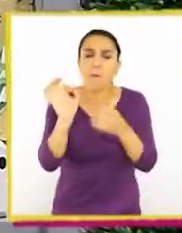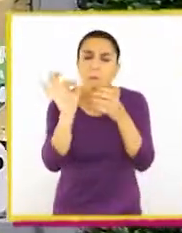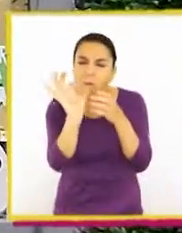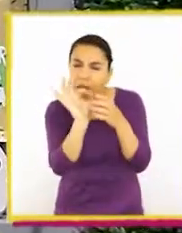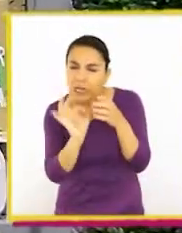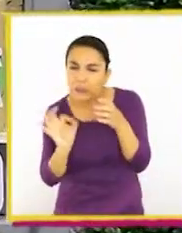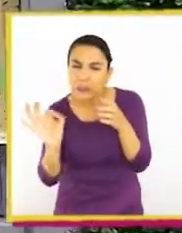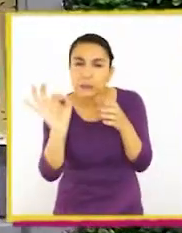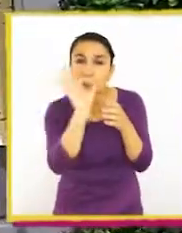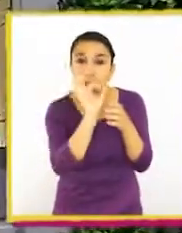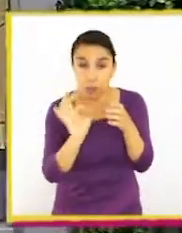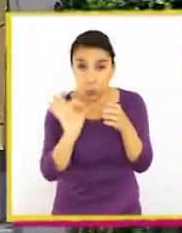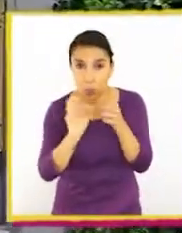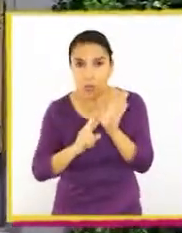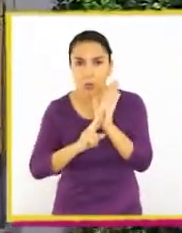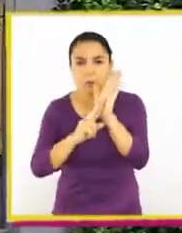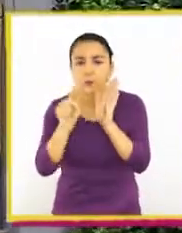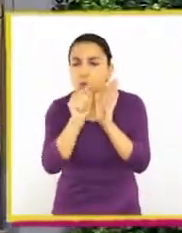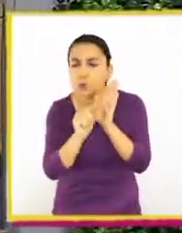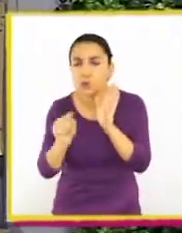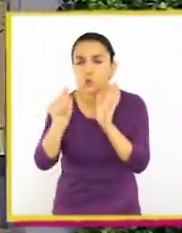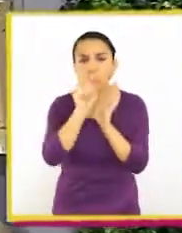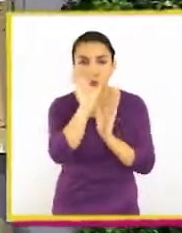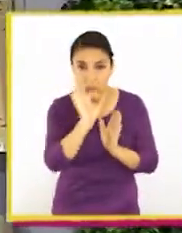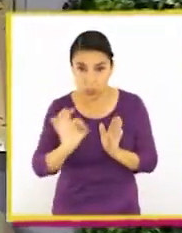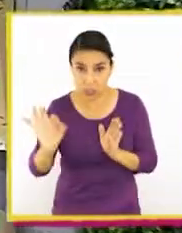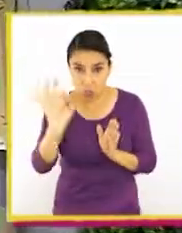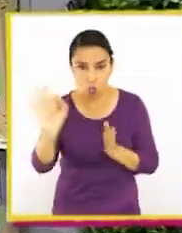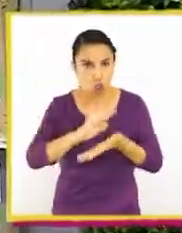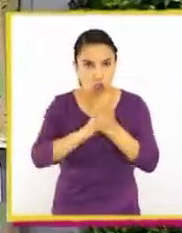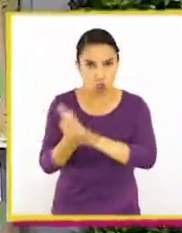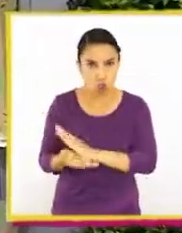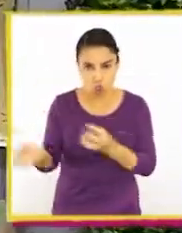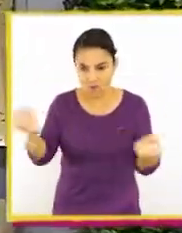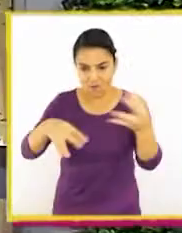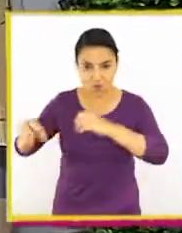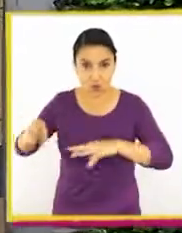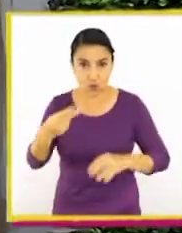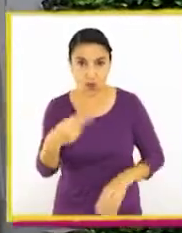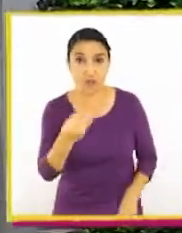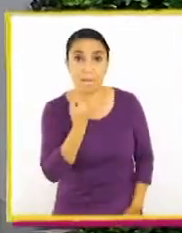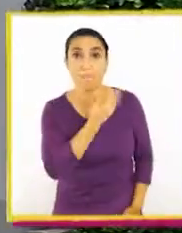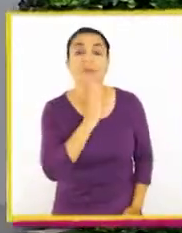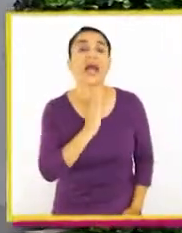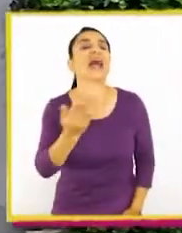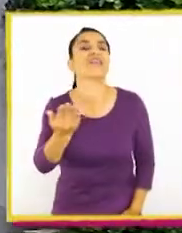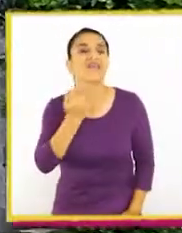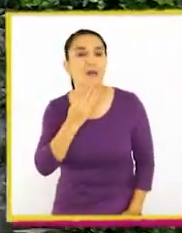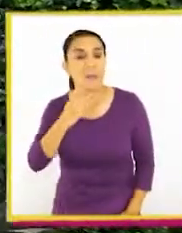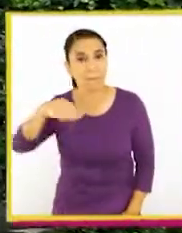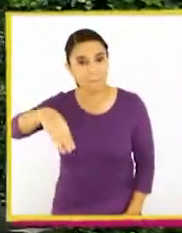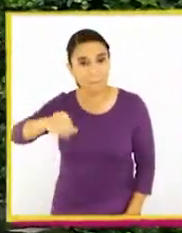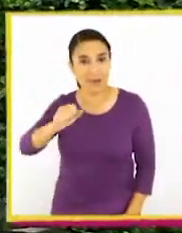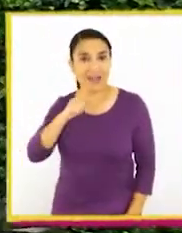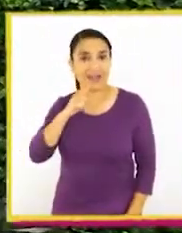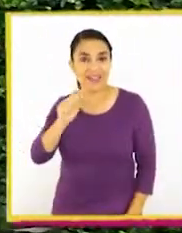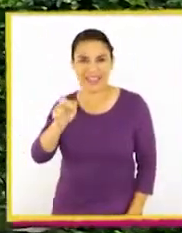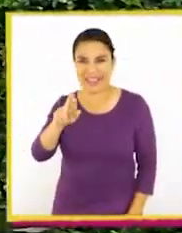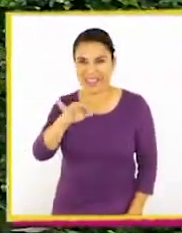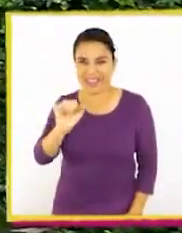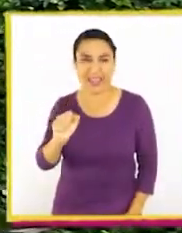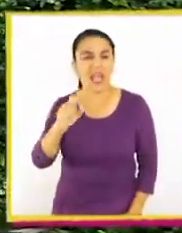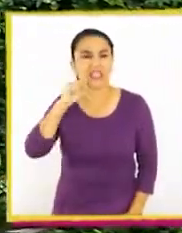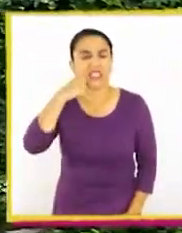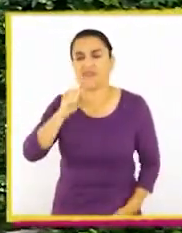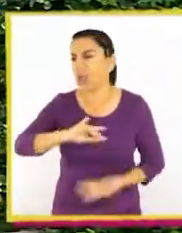partículas que se representan como pequeñísimas esferas. Todo lo que está en la basura de la Maca también es materia. La materia es